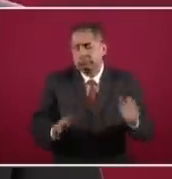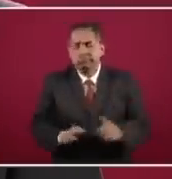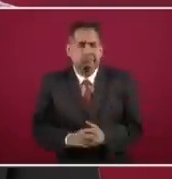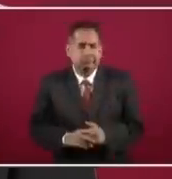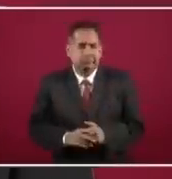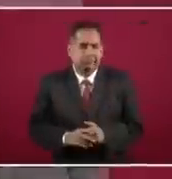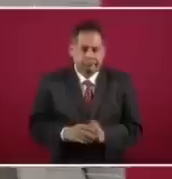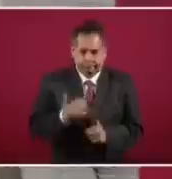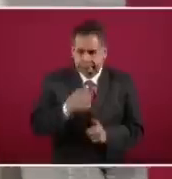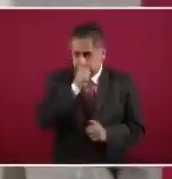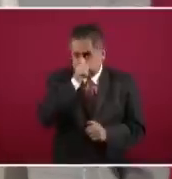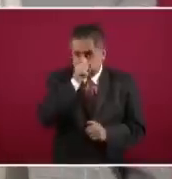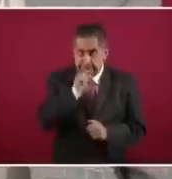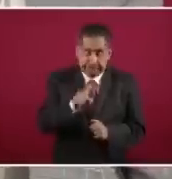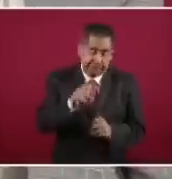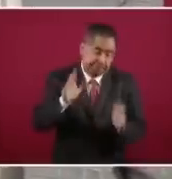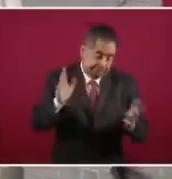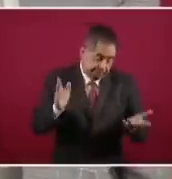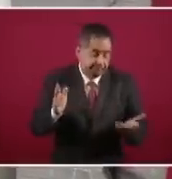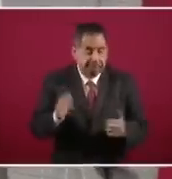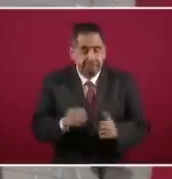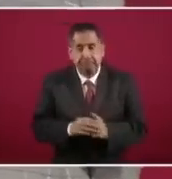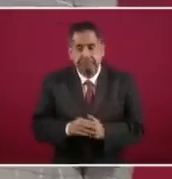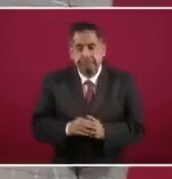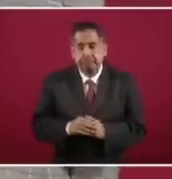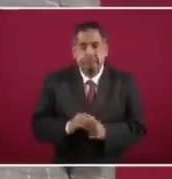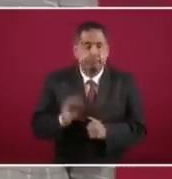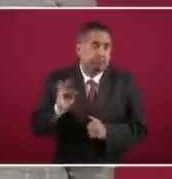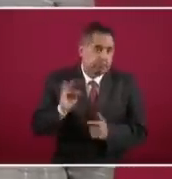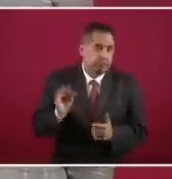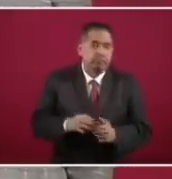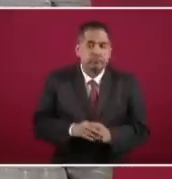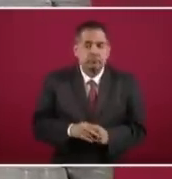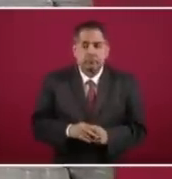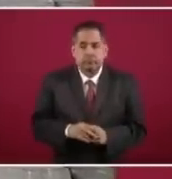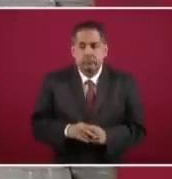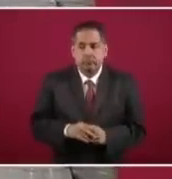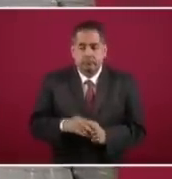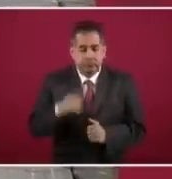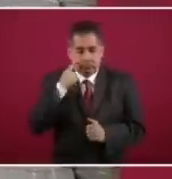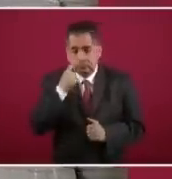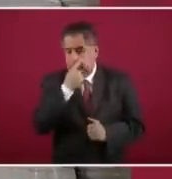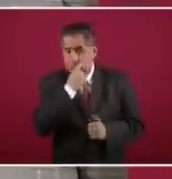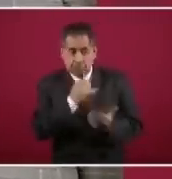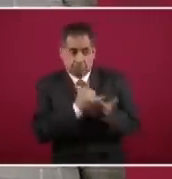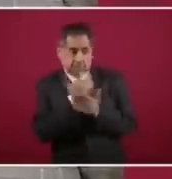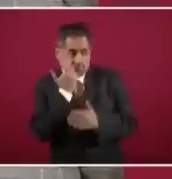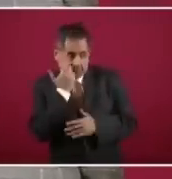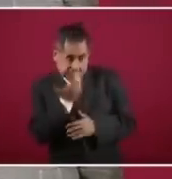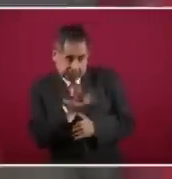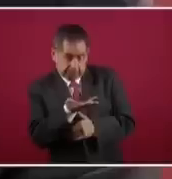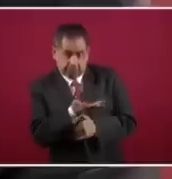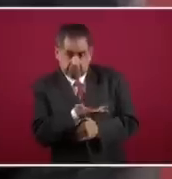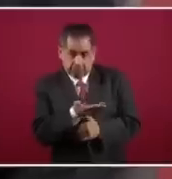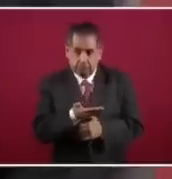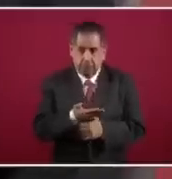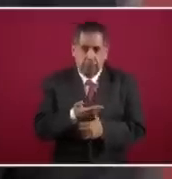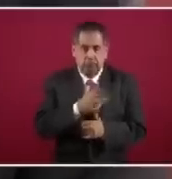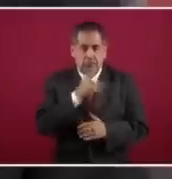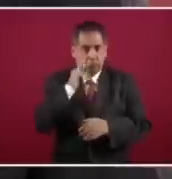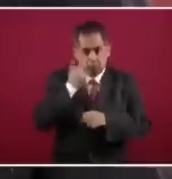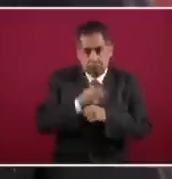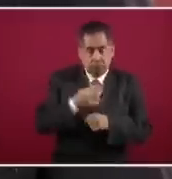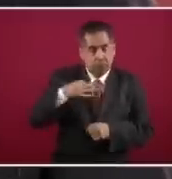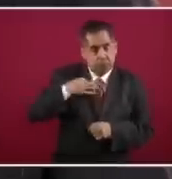y también, si es su decisión, de manera